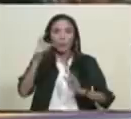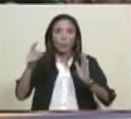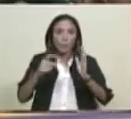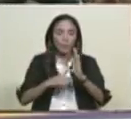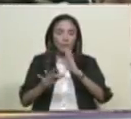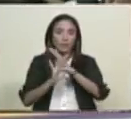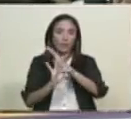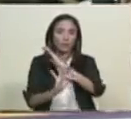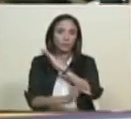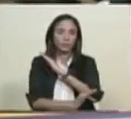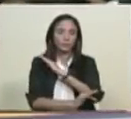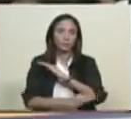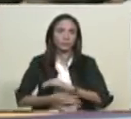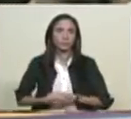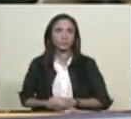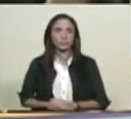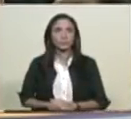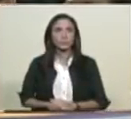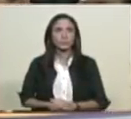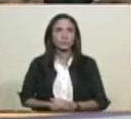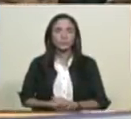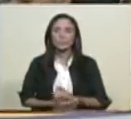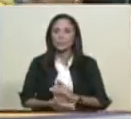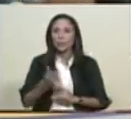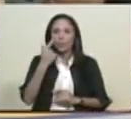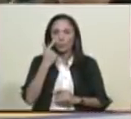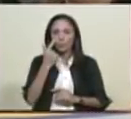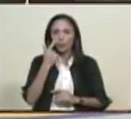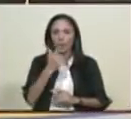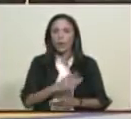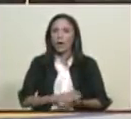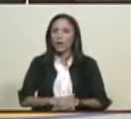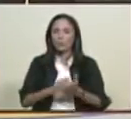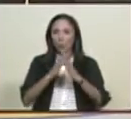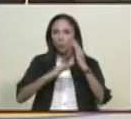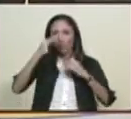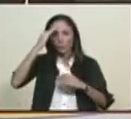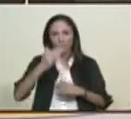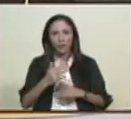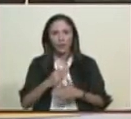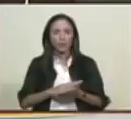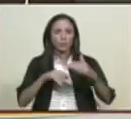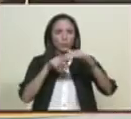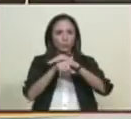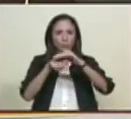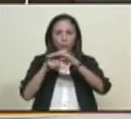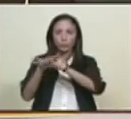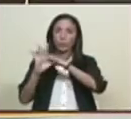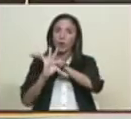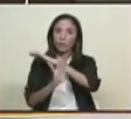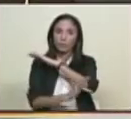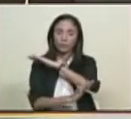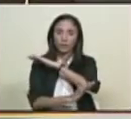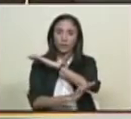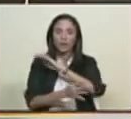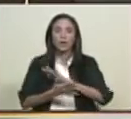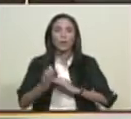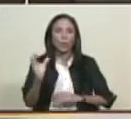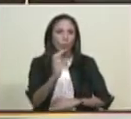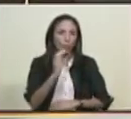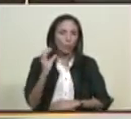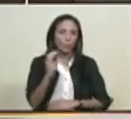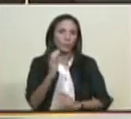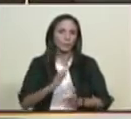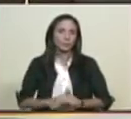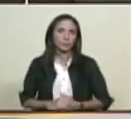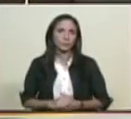visto a nuestros líderes militares recorriendo toda la frontera con Colombia. Es una frontera, saben ustedes, que tiene puntos muy calientes. El norte